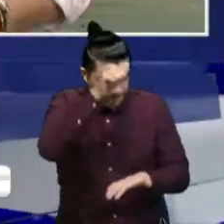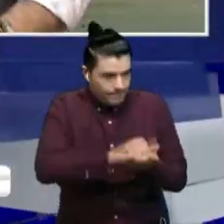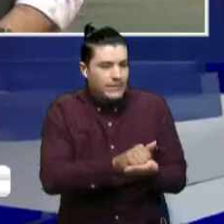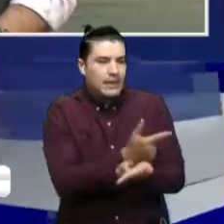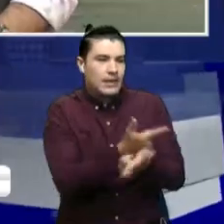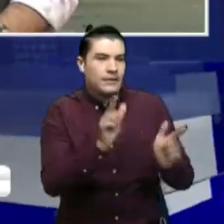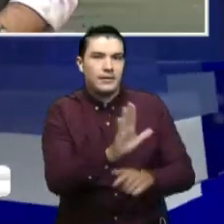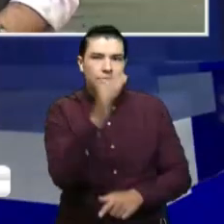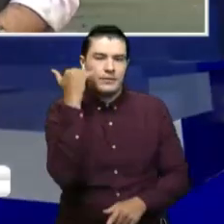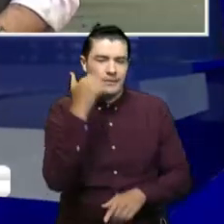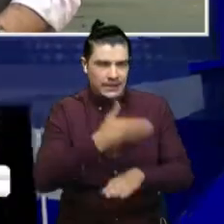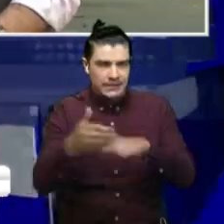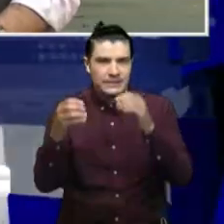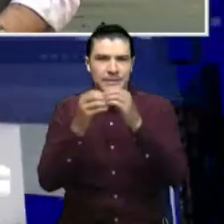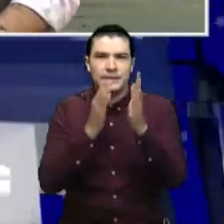regreso al centro de estudios buenas tardes